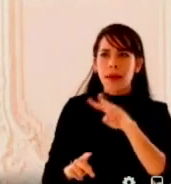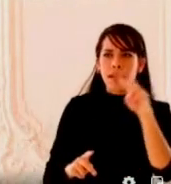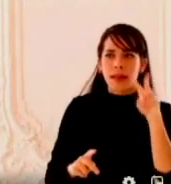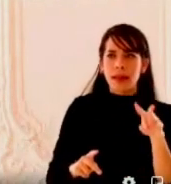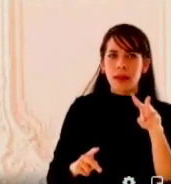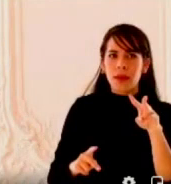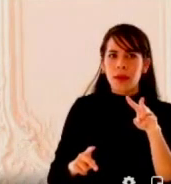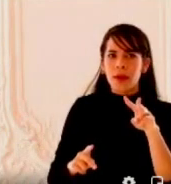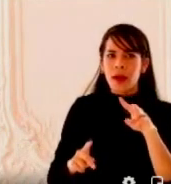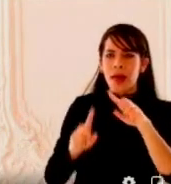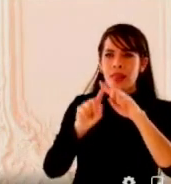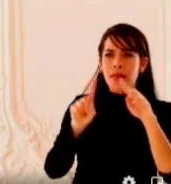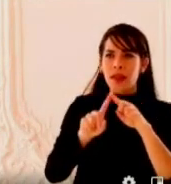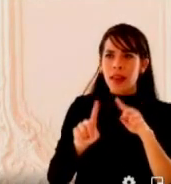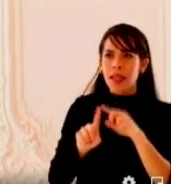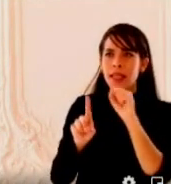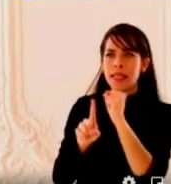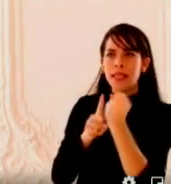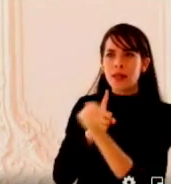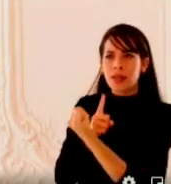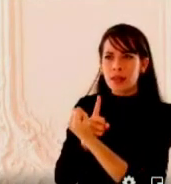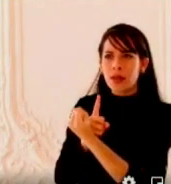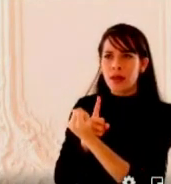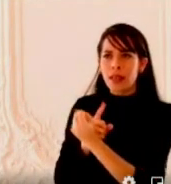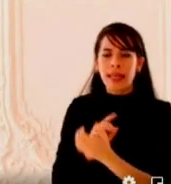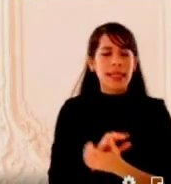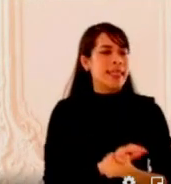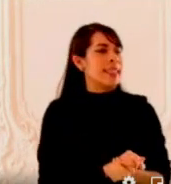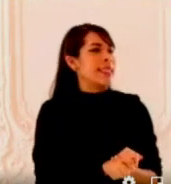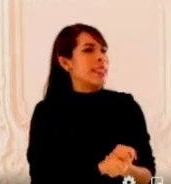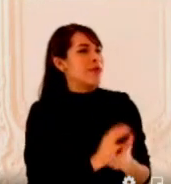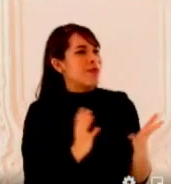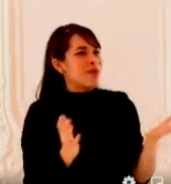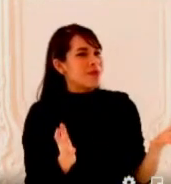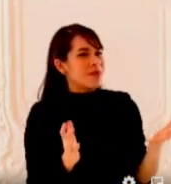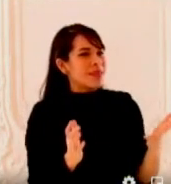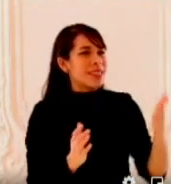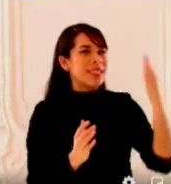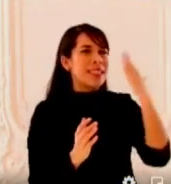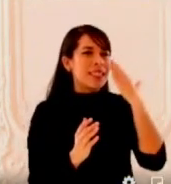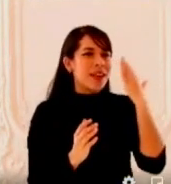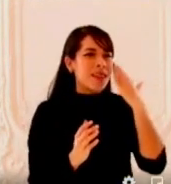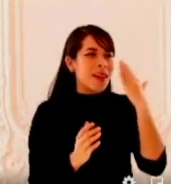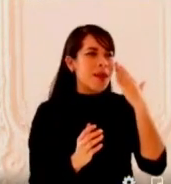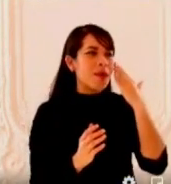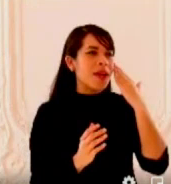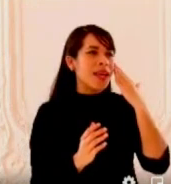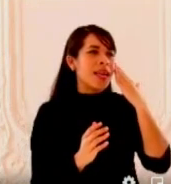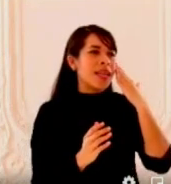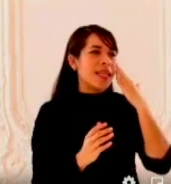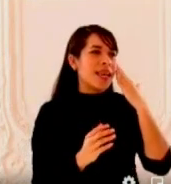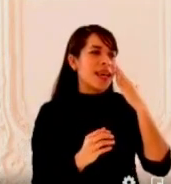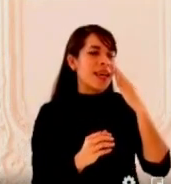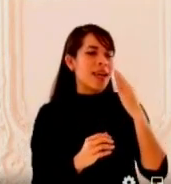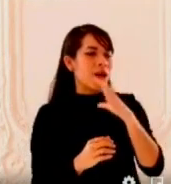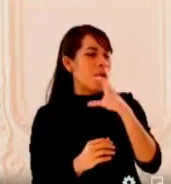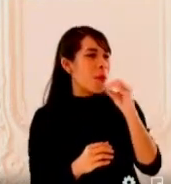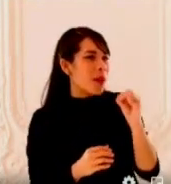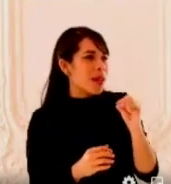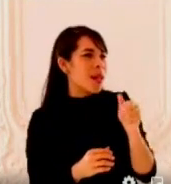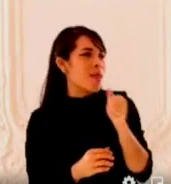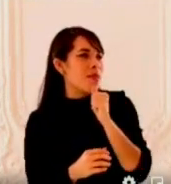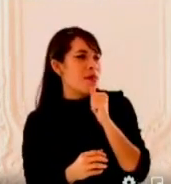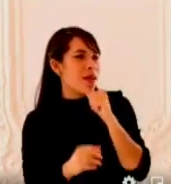mismas condiciones en manos de la misma corporación pública. No, definitivamente que hay cosas que la empresa privada puede hacer de manera más